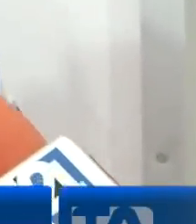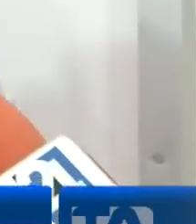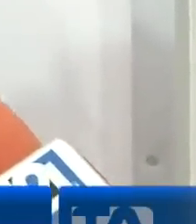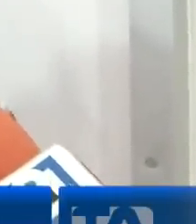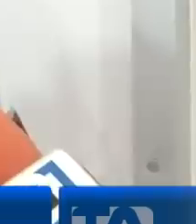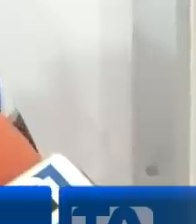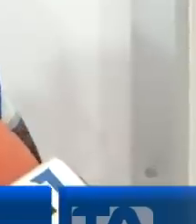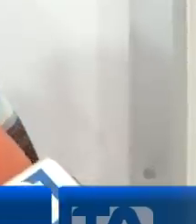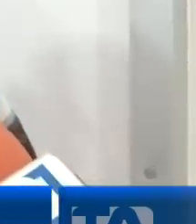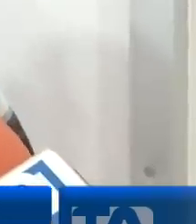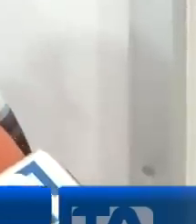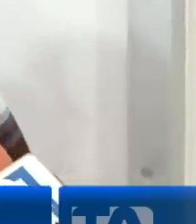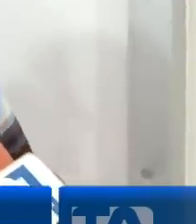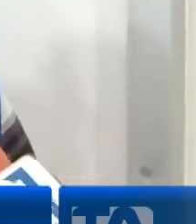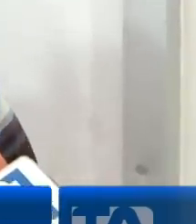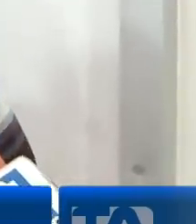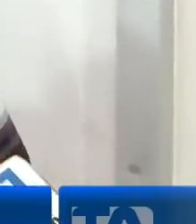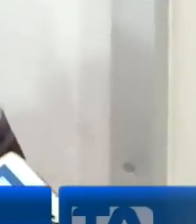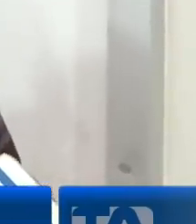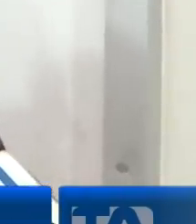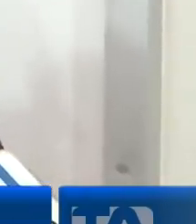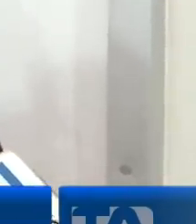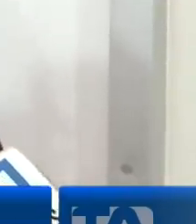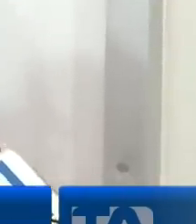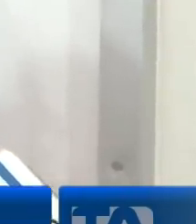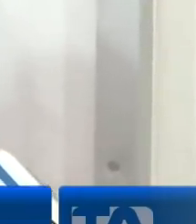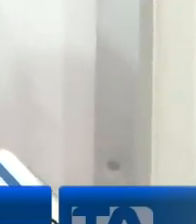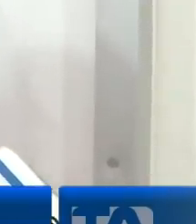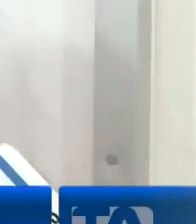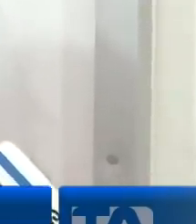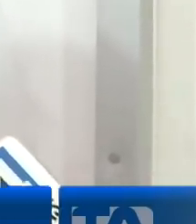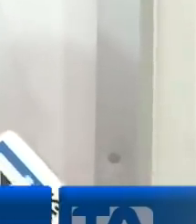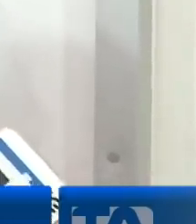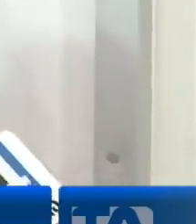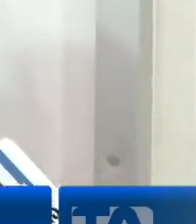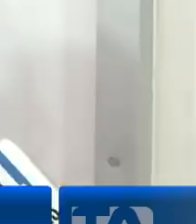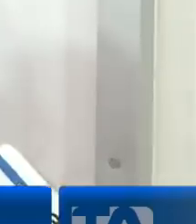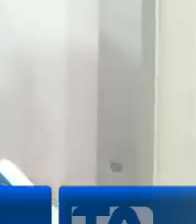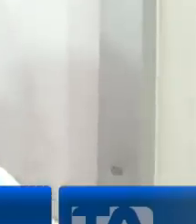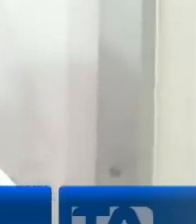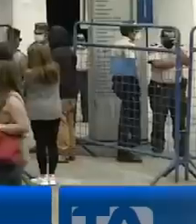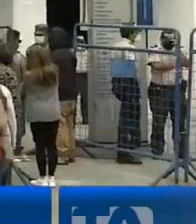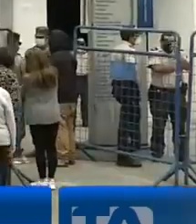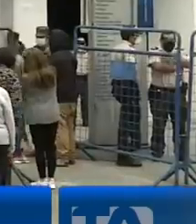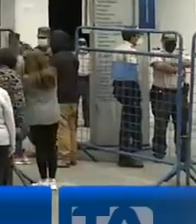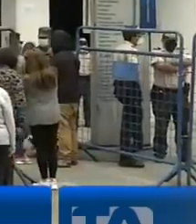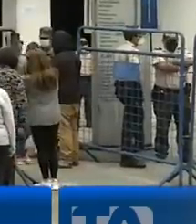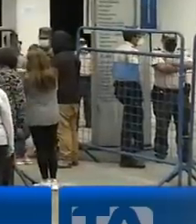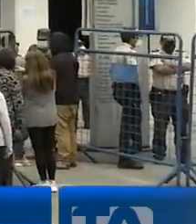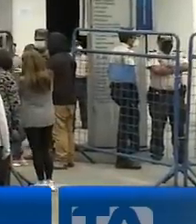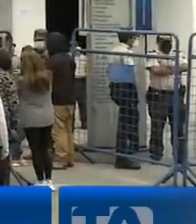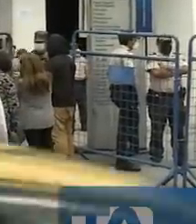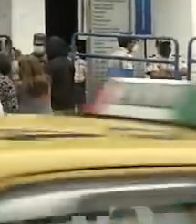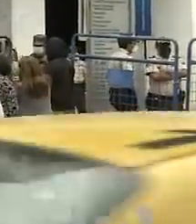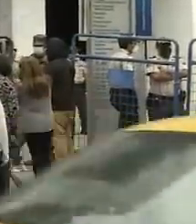días que da la ley a partir de la segunda vuelta. Estaríamos hablando desde fines de julio o agosto. Las personas que